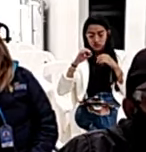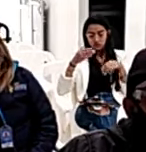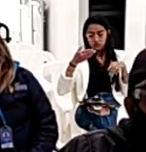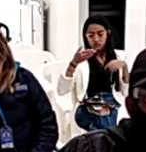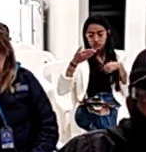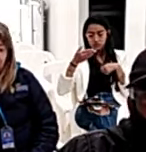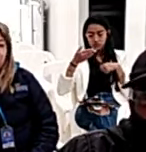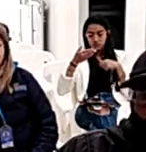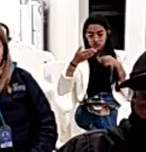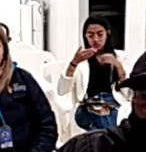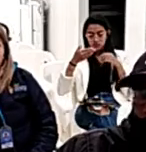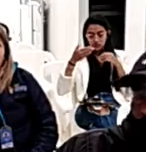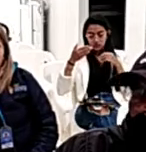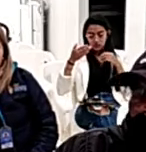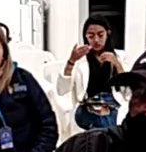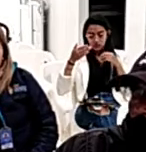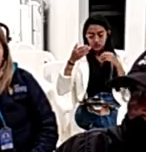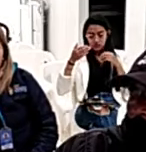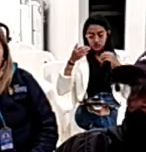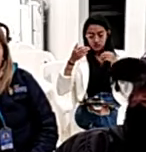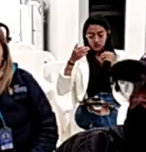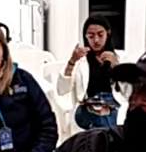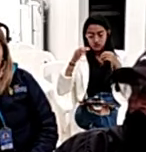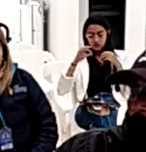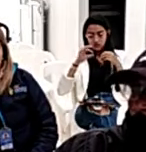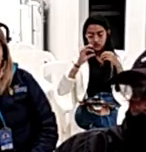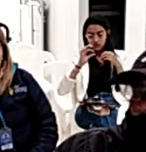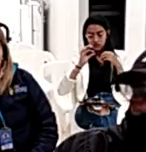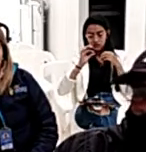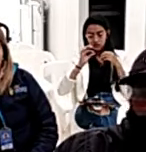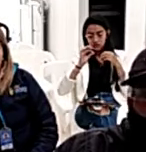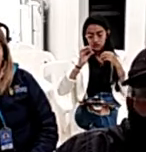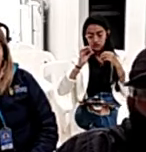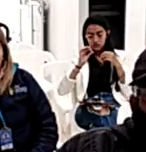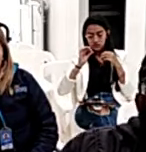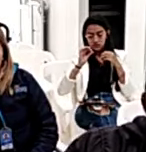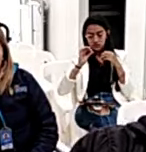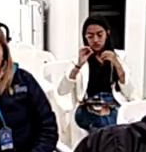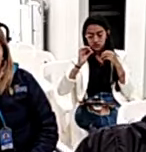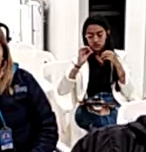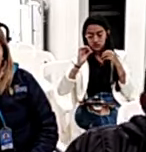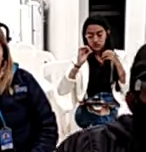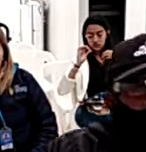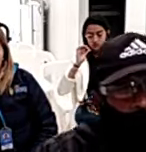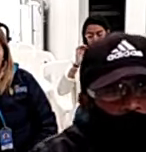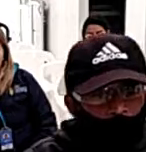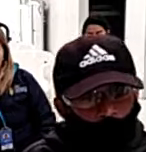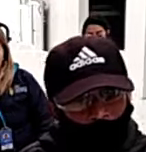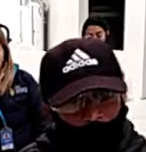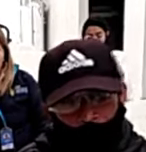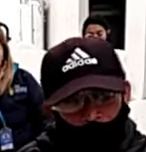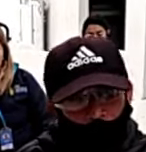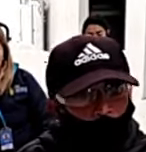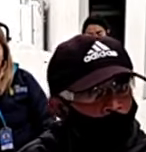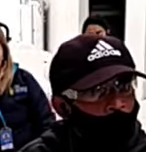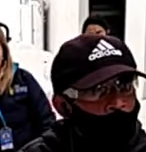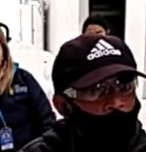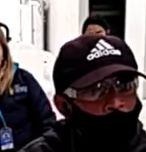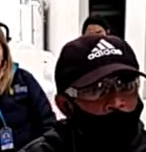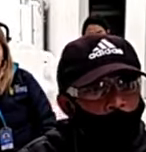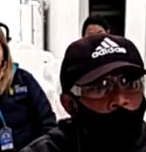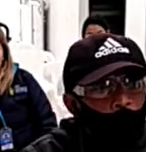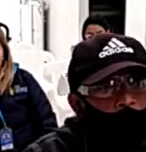la solución, no es quejarnos, también dar solución. No nos podemos quejar y decir que es que están robando las tapas, no.